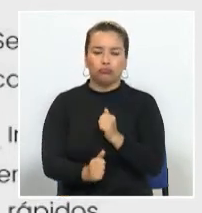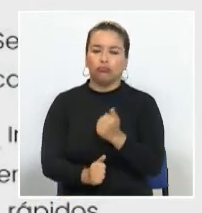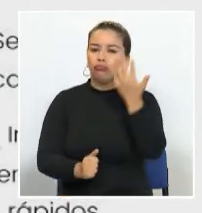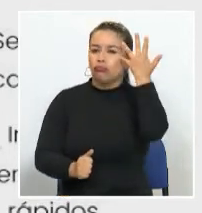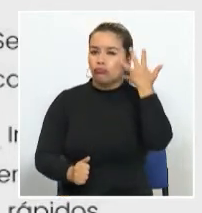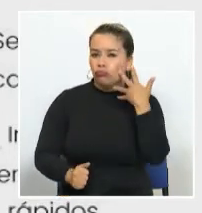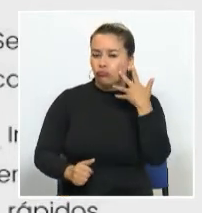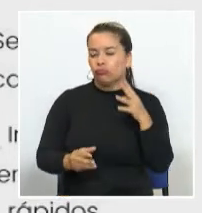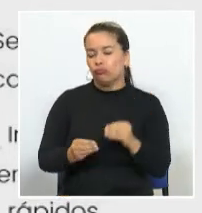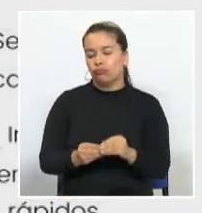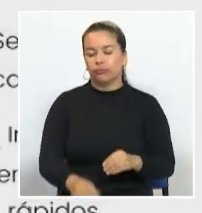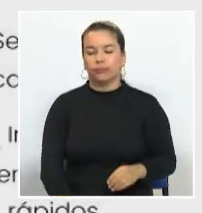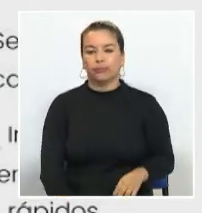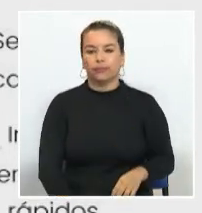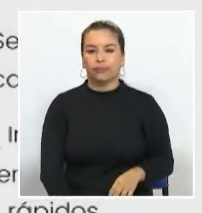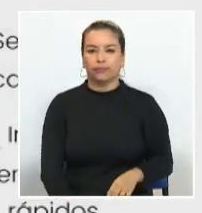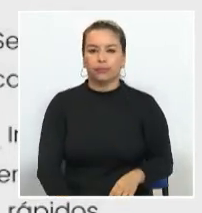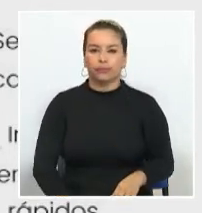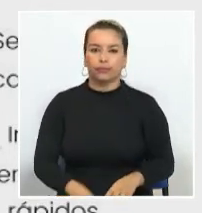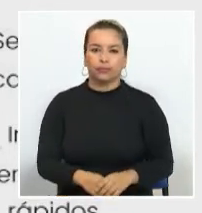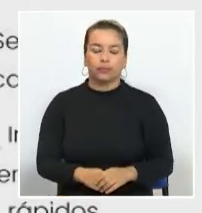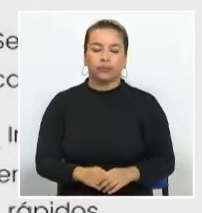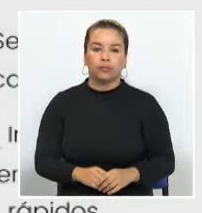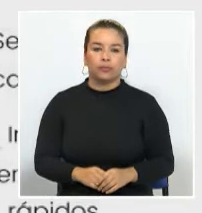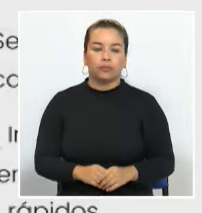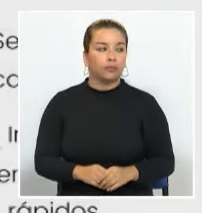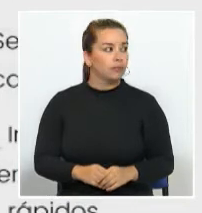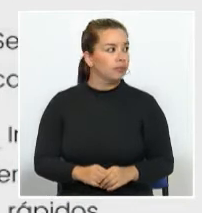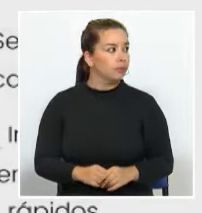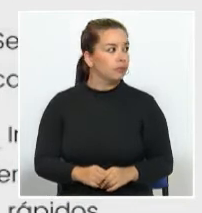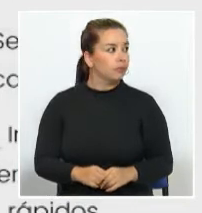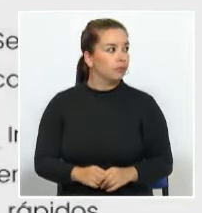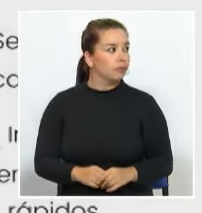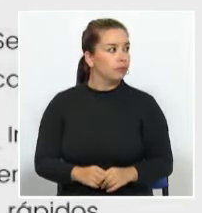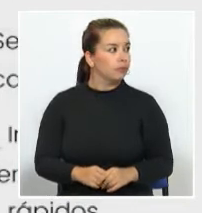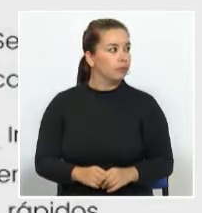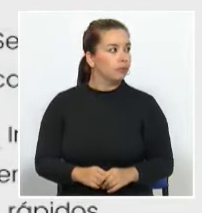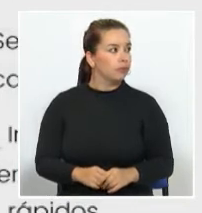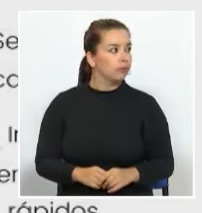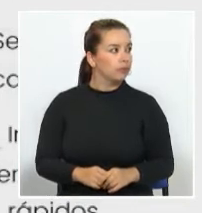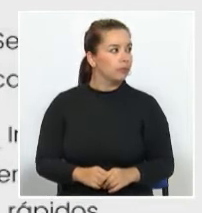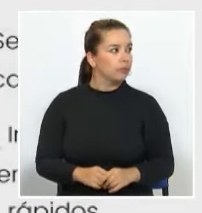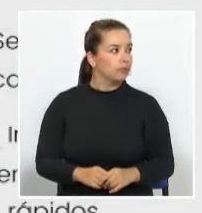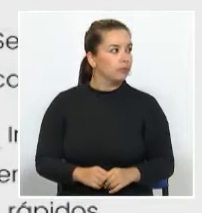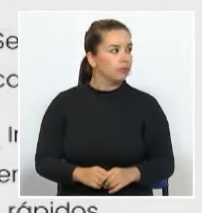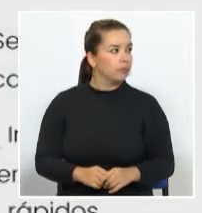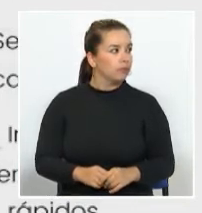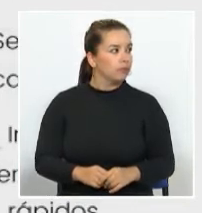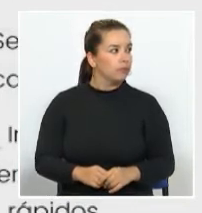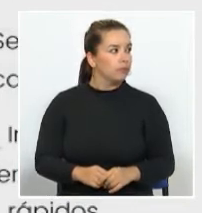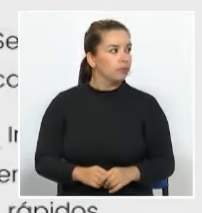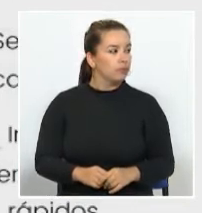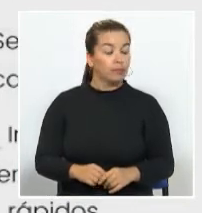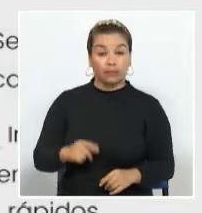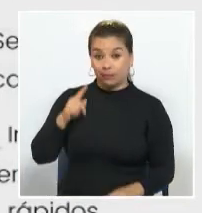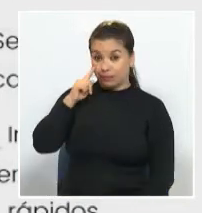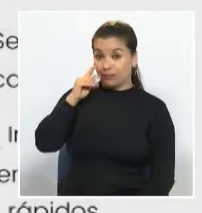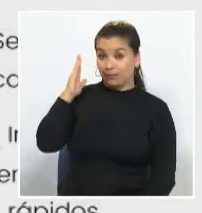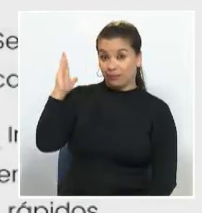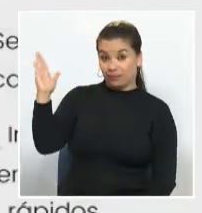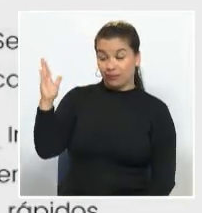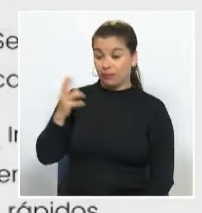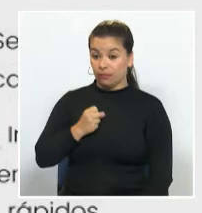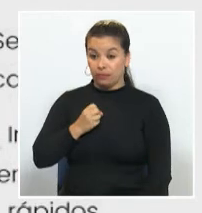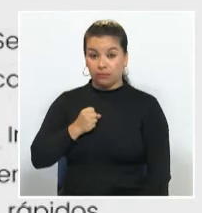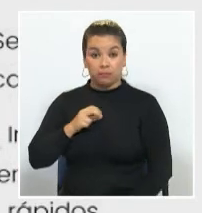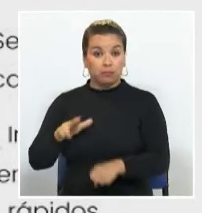medidas. Aquí, doctor, vemos en pantalla de pronto la comparación entre un corazón normal y una patología que se